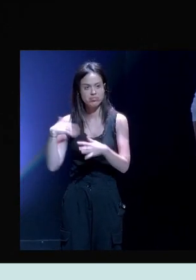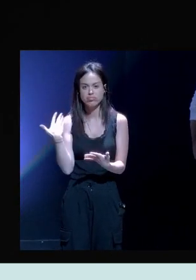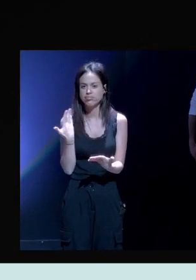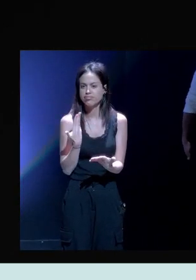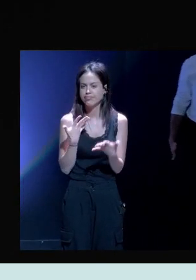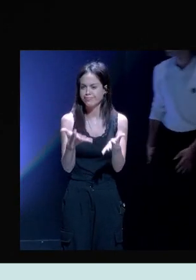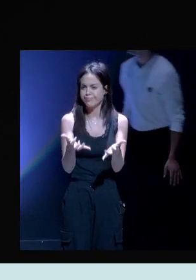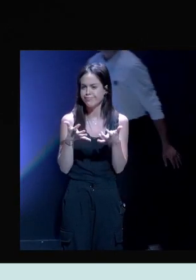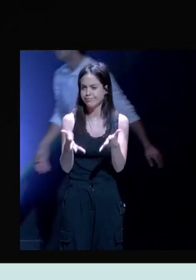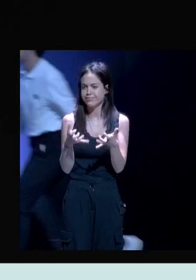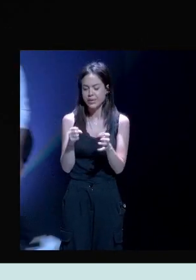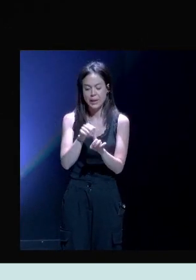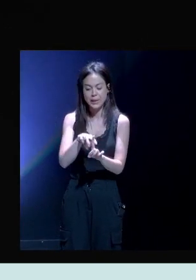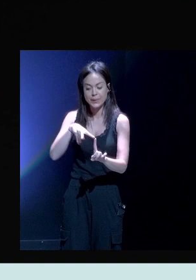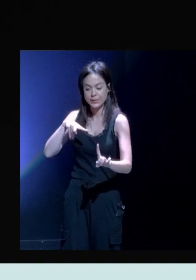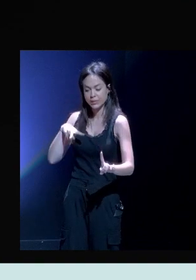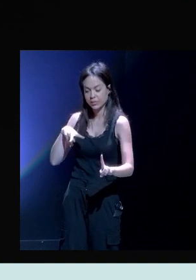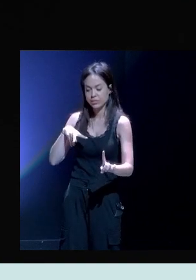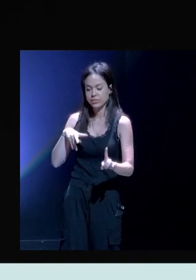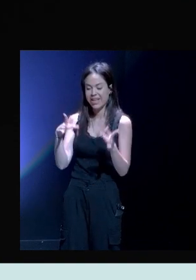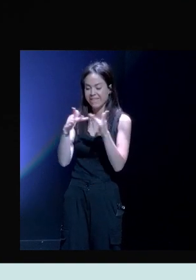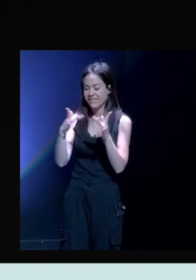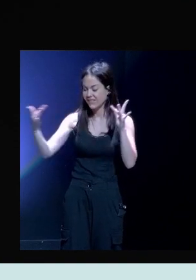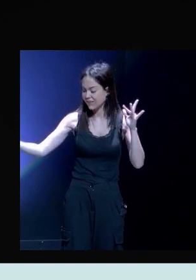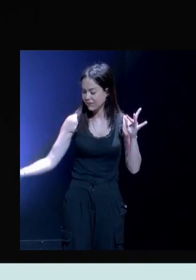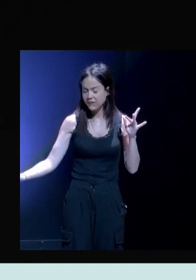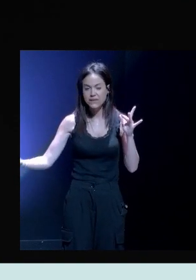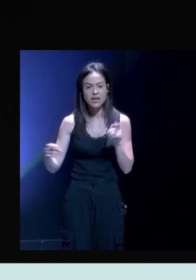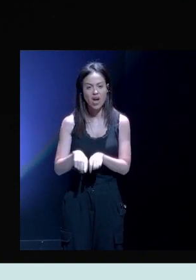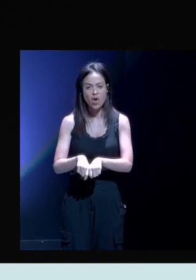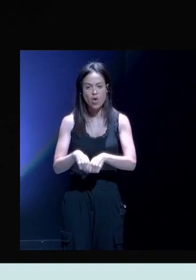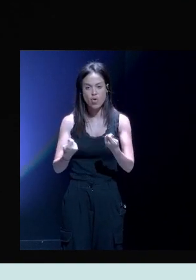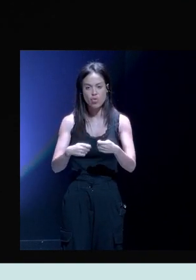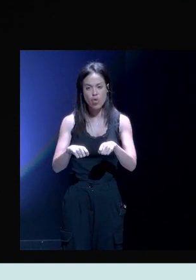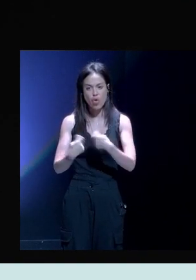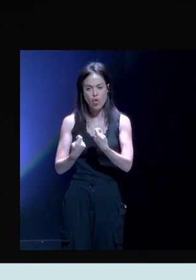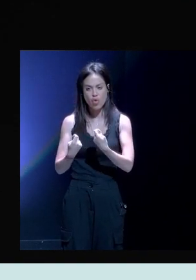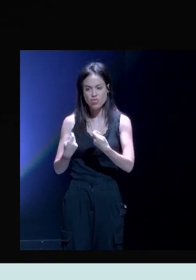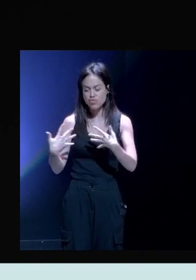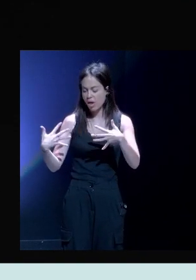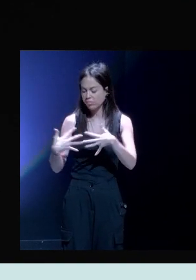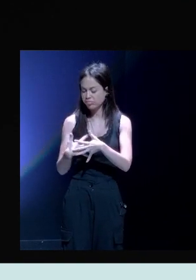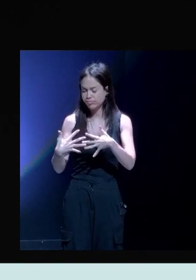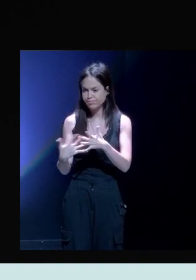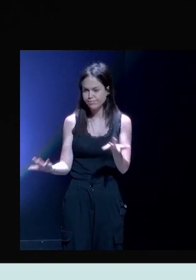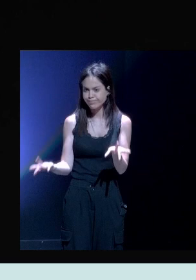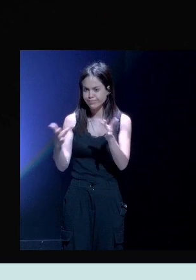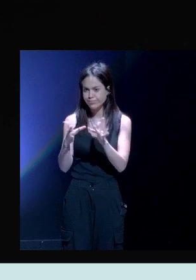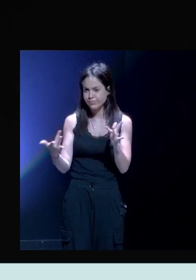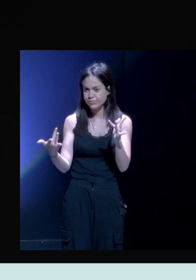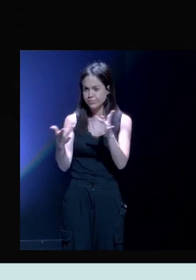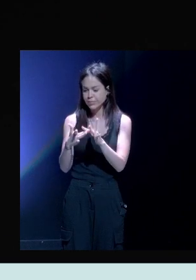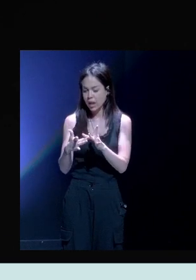el foco en la perspectiva de la desvinculación, en la ruptura de los lazos que vinculan a las personas con